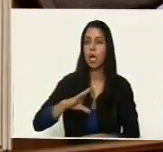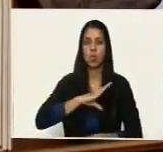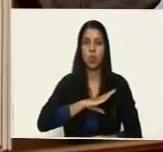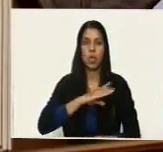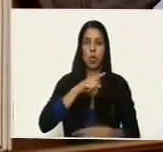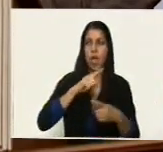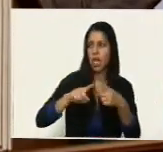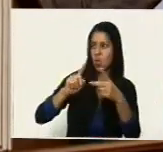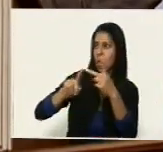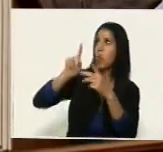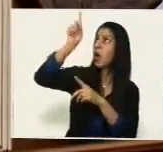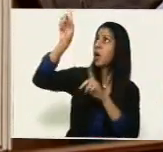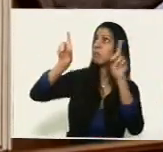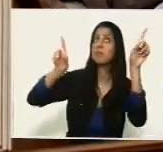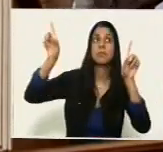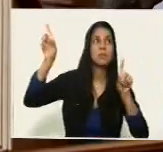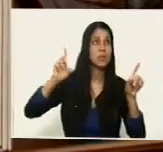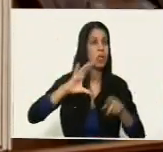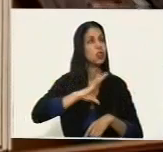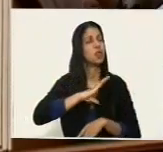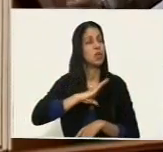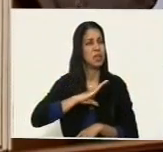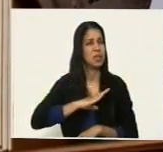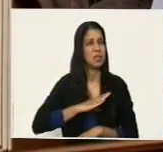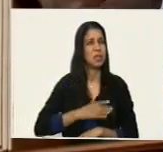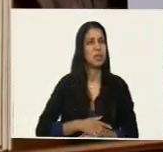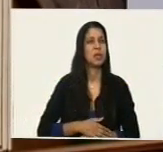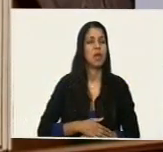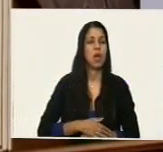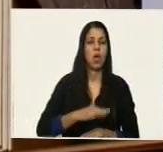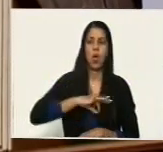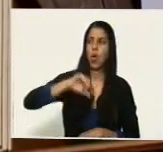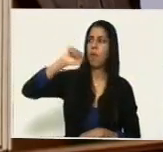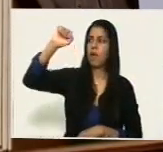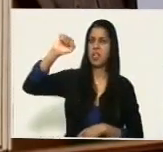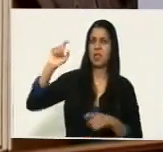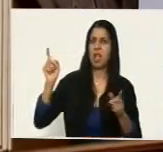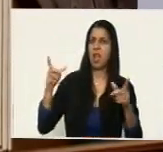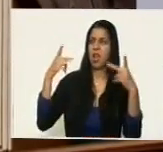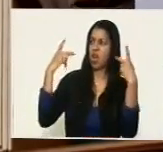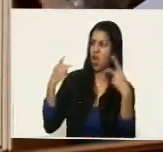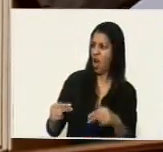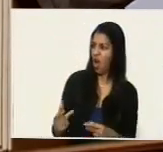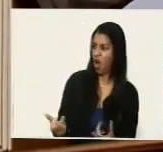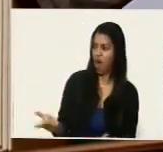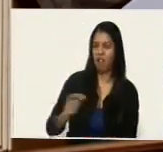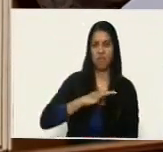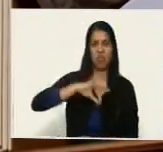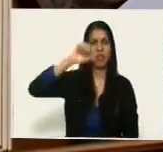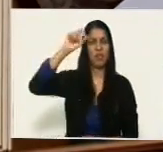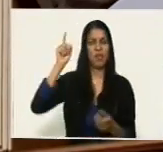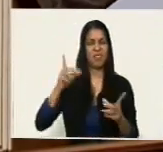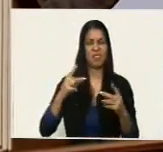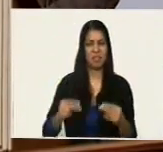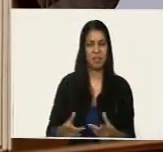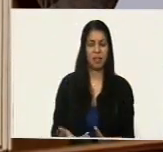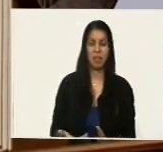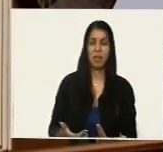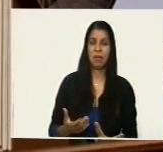cosa. ¿Entiendes? Es decir, que está llegando el comunismo. No, mi comandante, eso no. Fidel dice, nos dimos